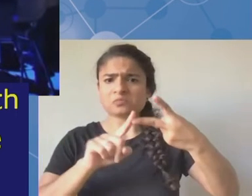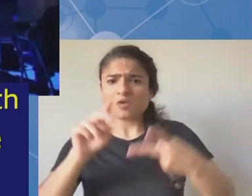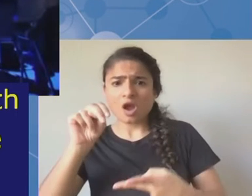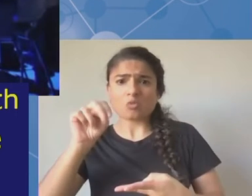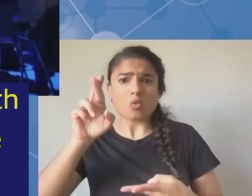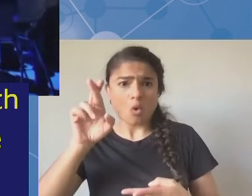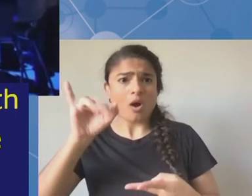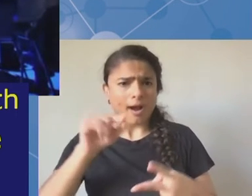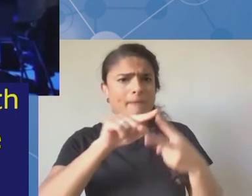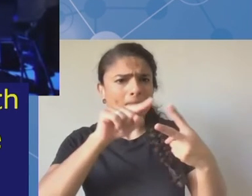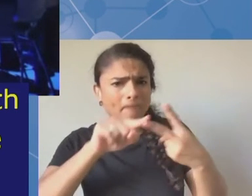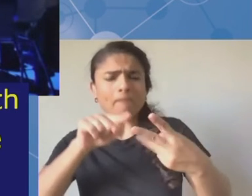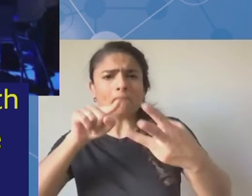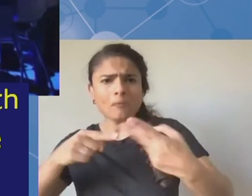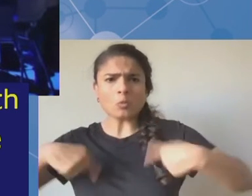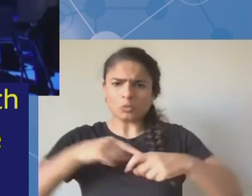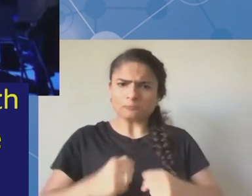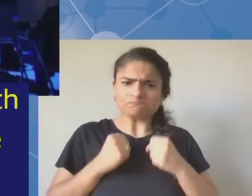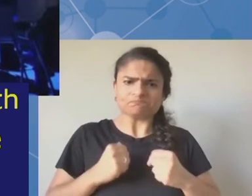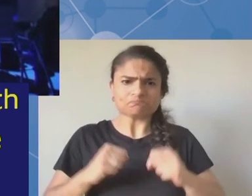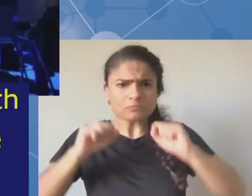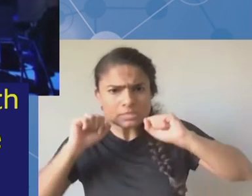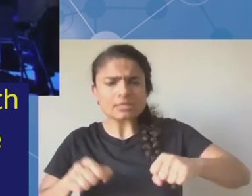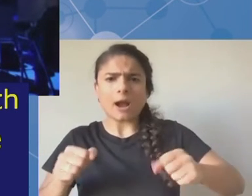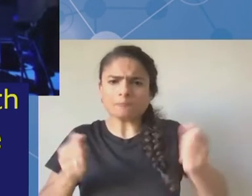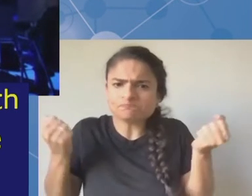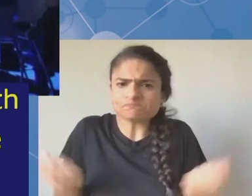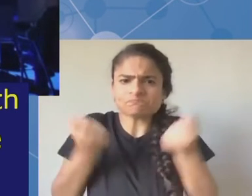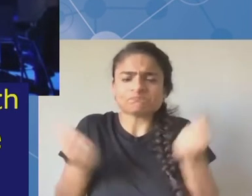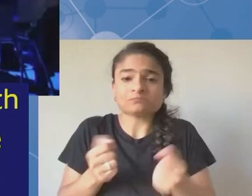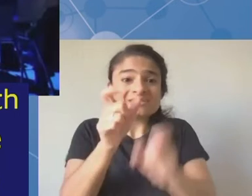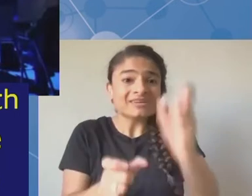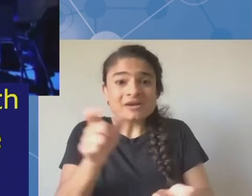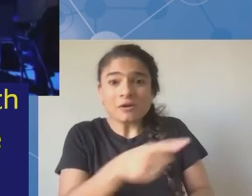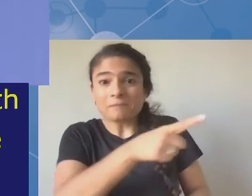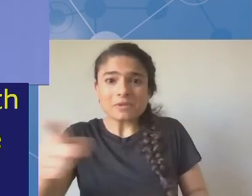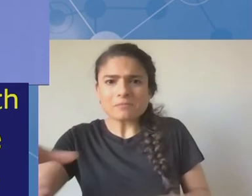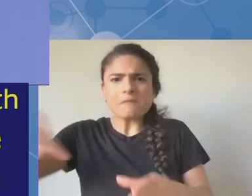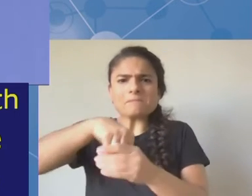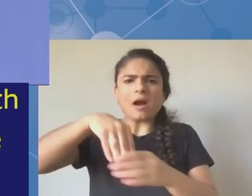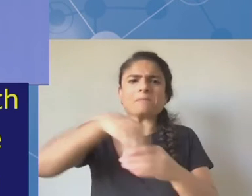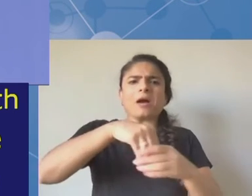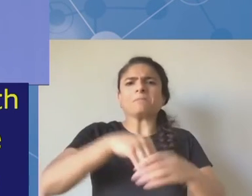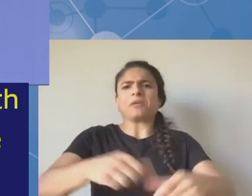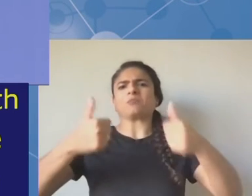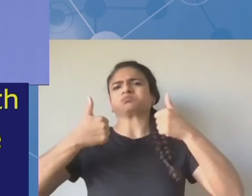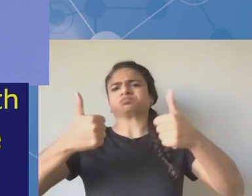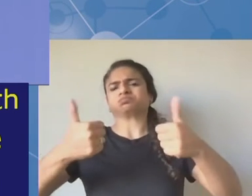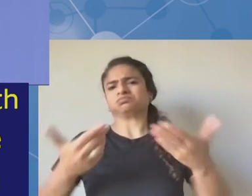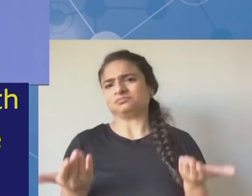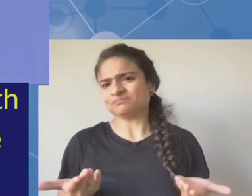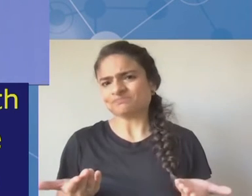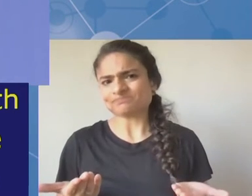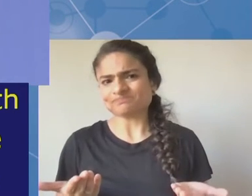encuentros. Pienso que valdría la pena que este nivel de nuestra participación fuera un poco más